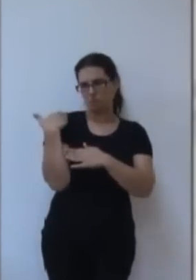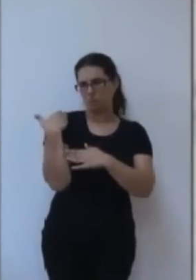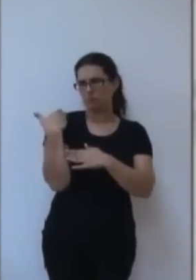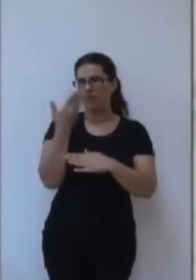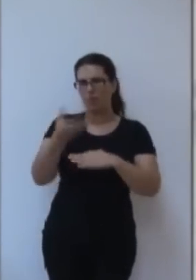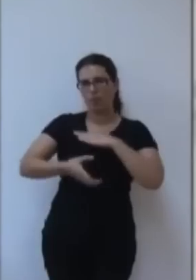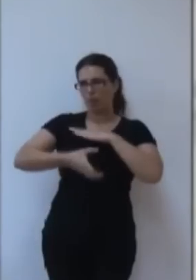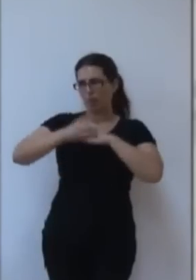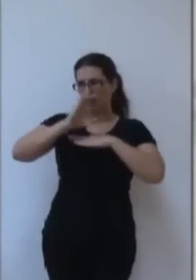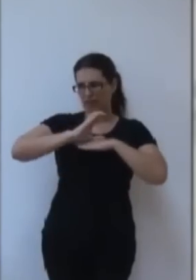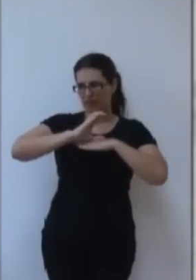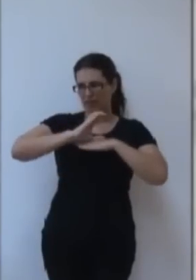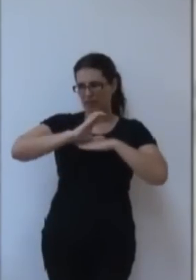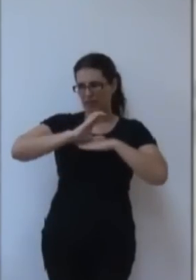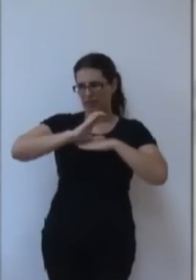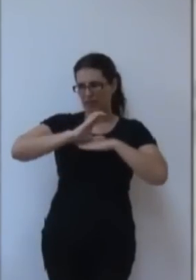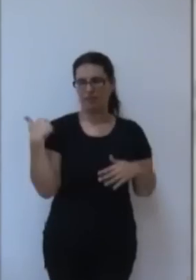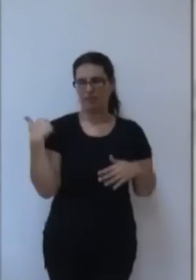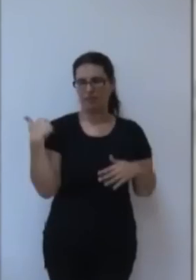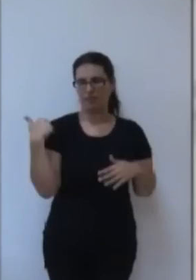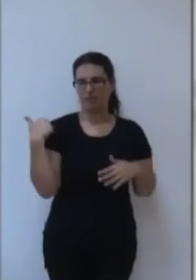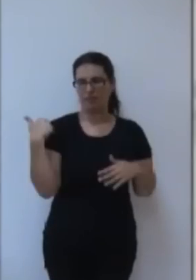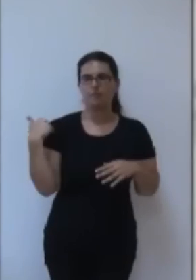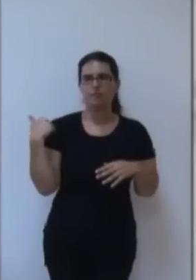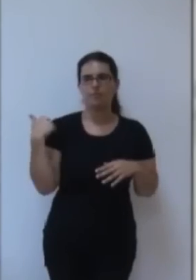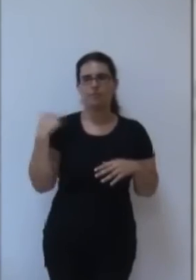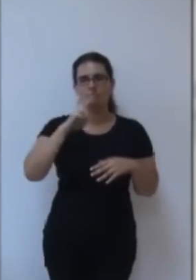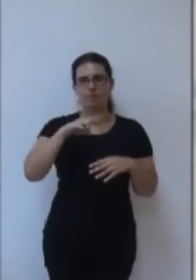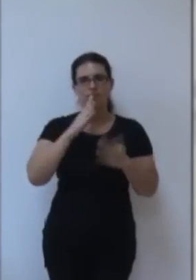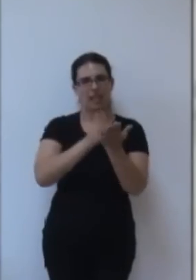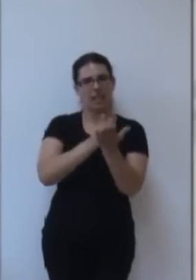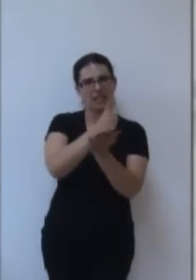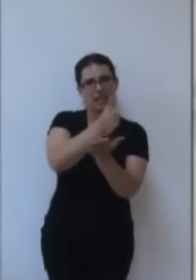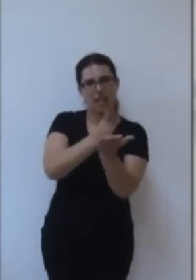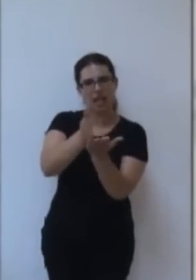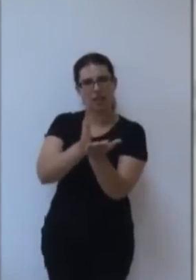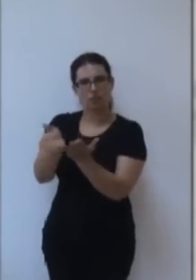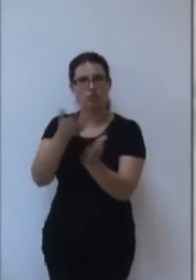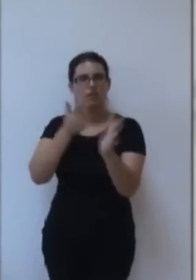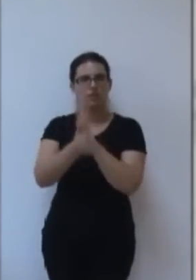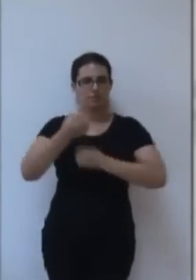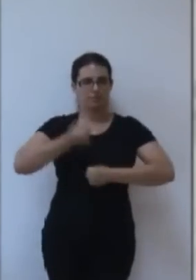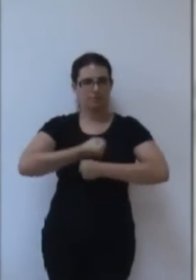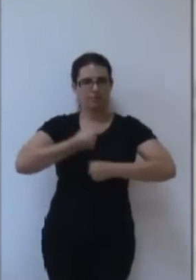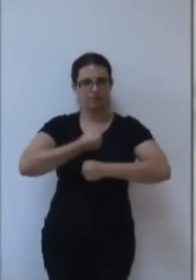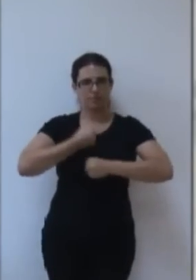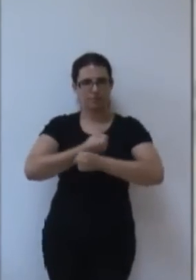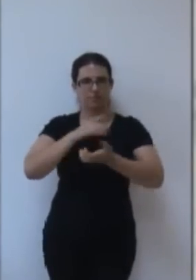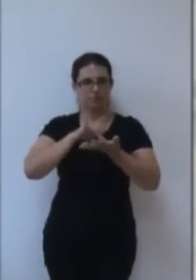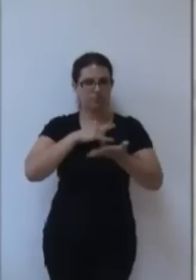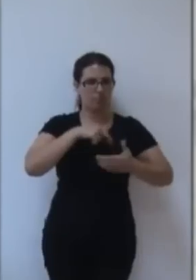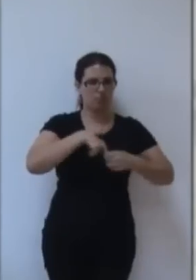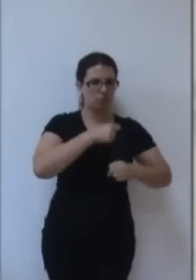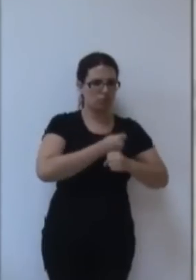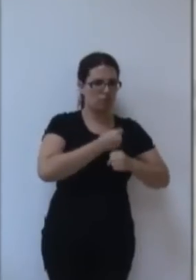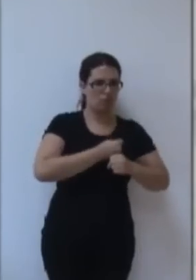recientemente, que eran itinerarios para desplazamiento de trabajadores desde un puesto a otro a la hora de